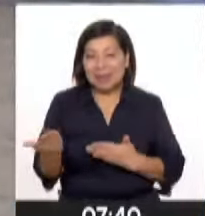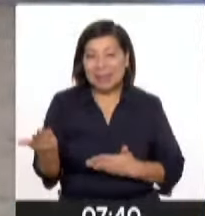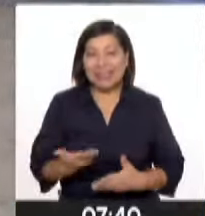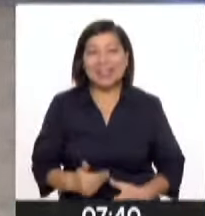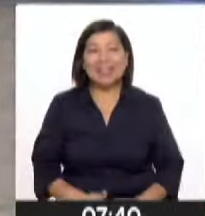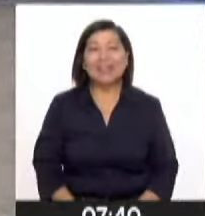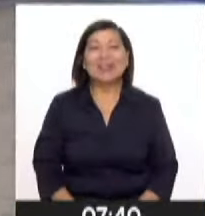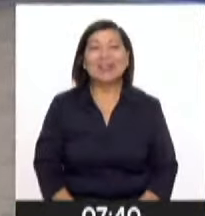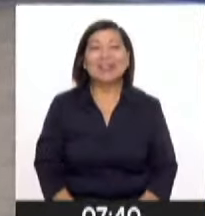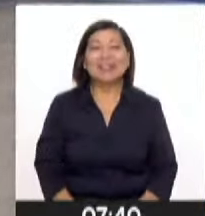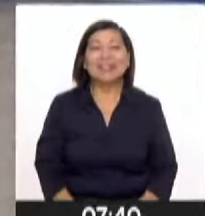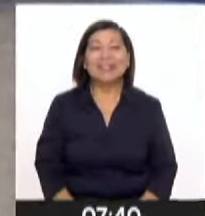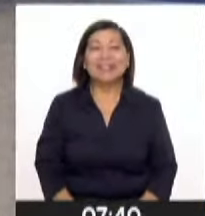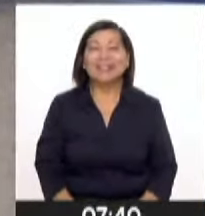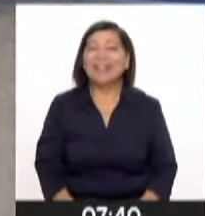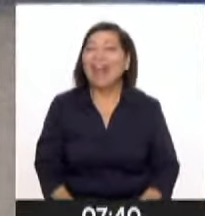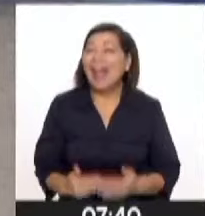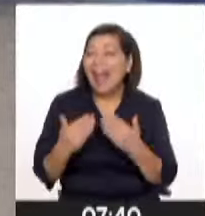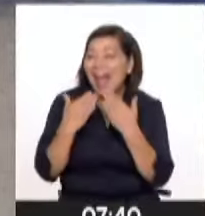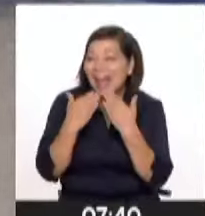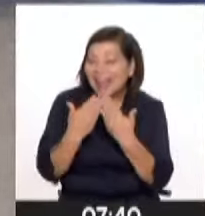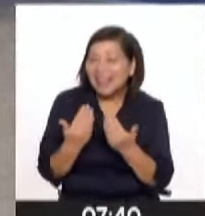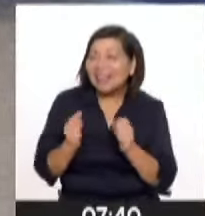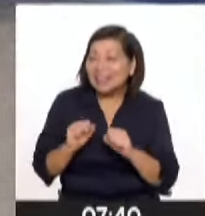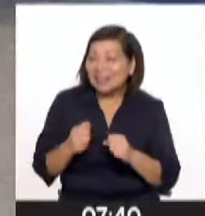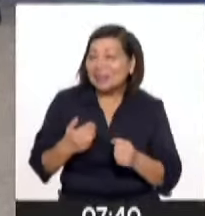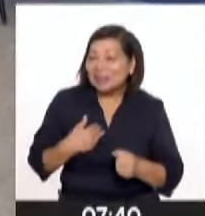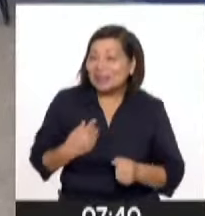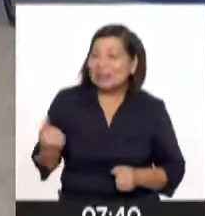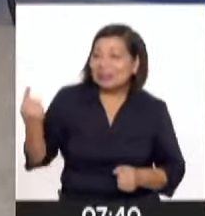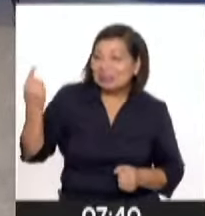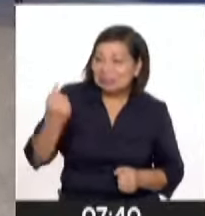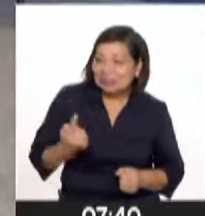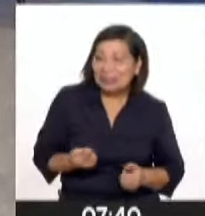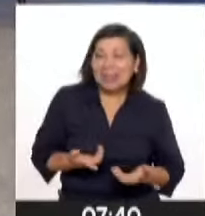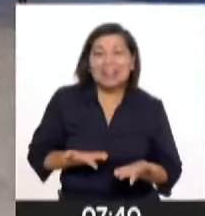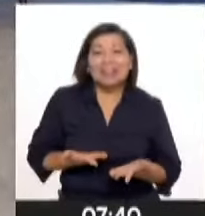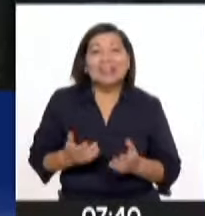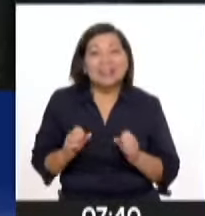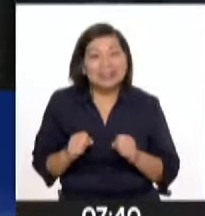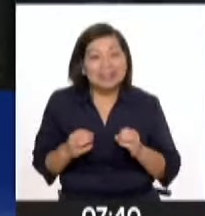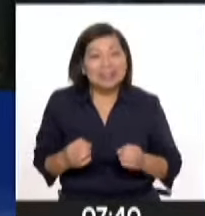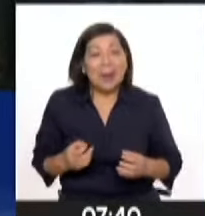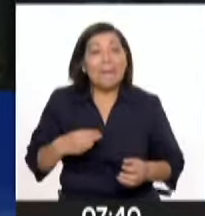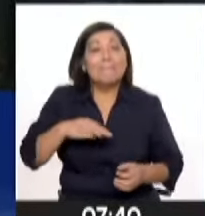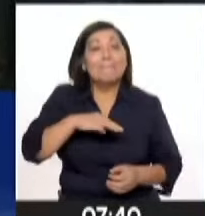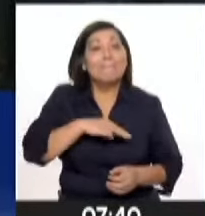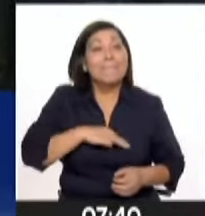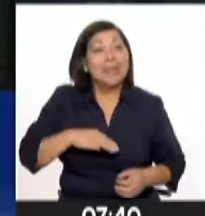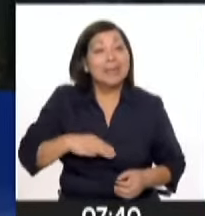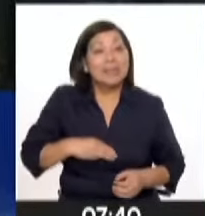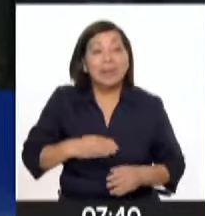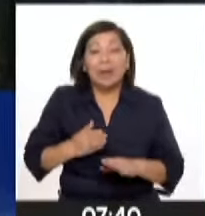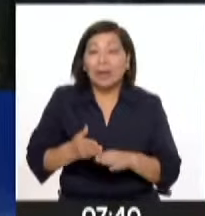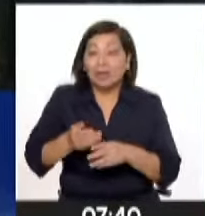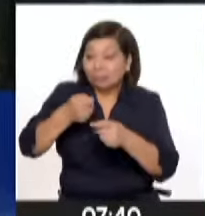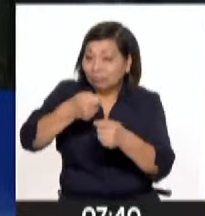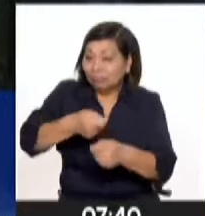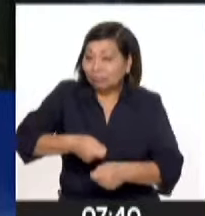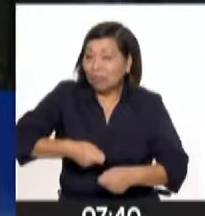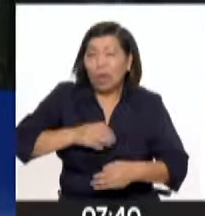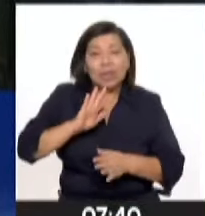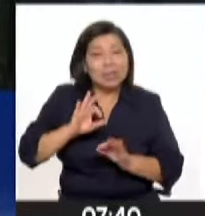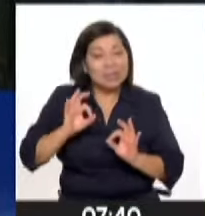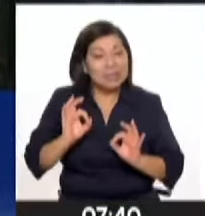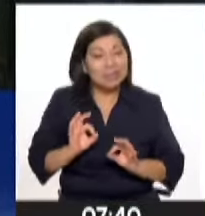bienvenida. Jennifer, igual las gracias por darme la oportunidad y dar la oportunidad realmente al Ministerio de Desarrollo Agrario y Riego